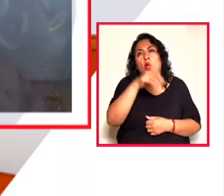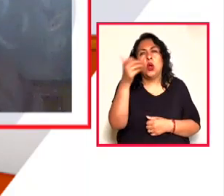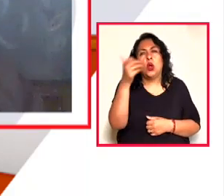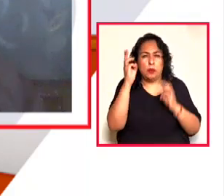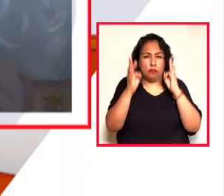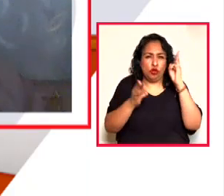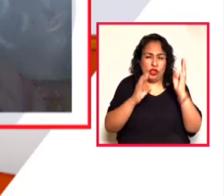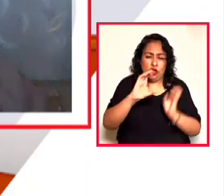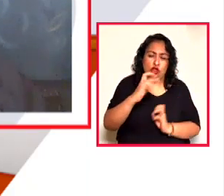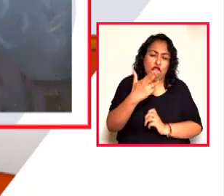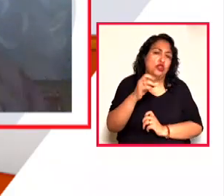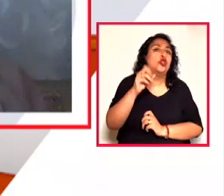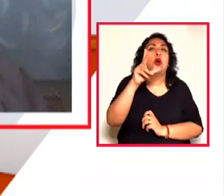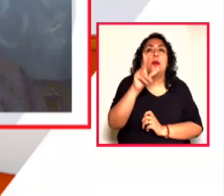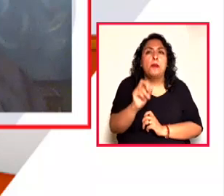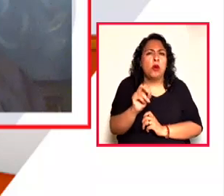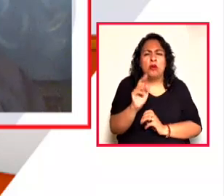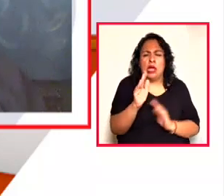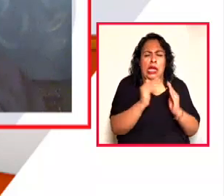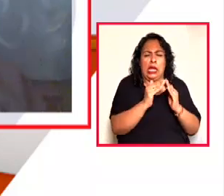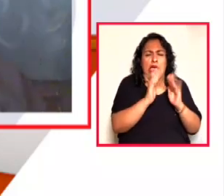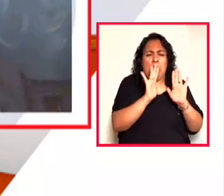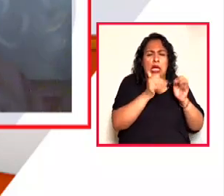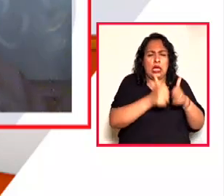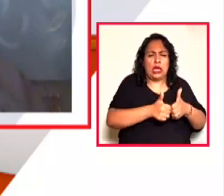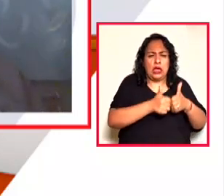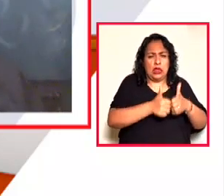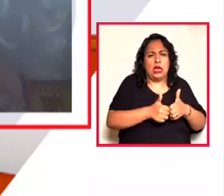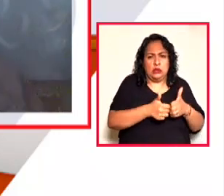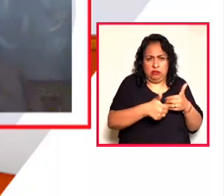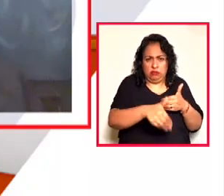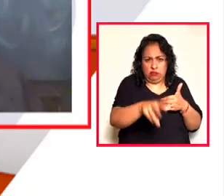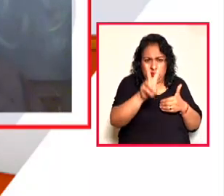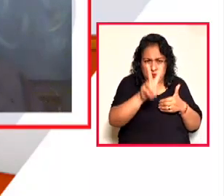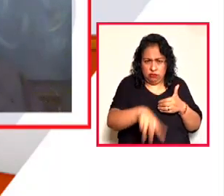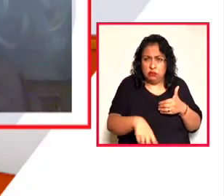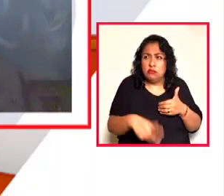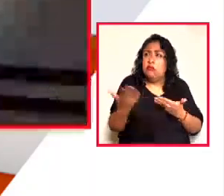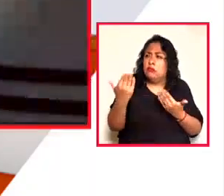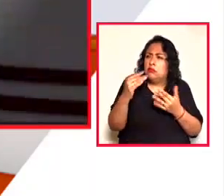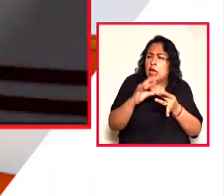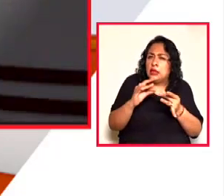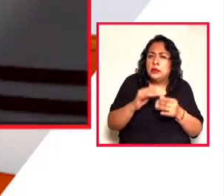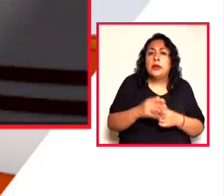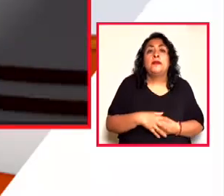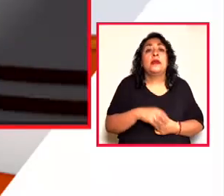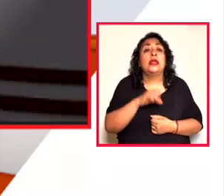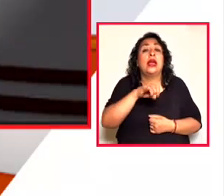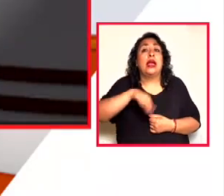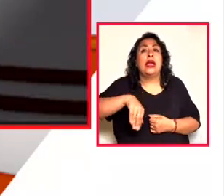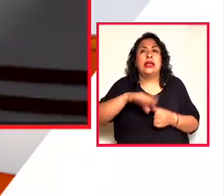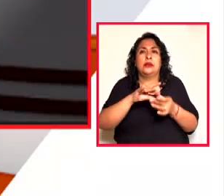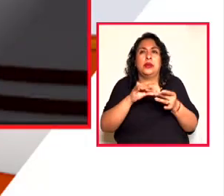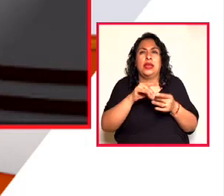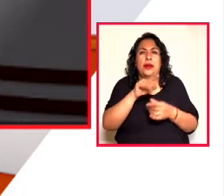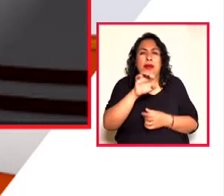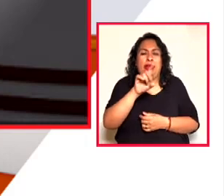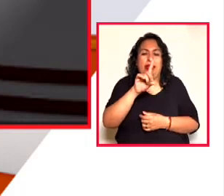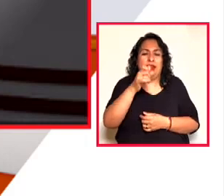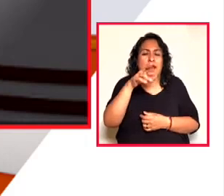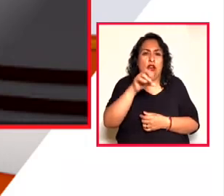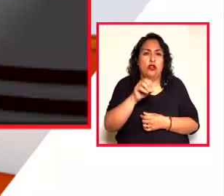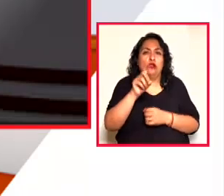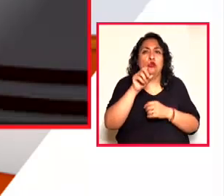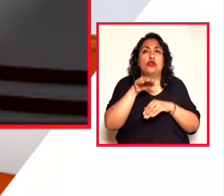del Chopo sin salir de casa para esta temporada, ¿verdad? Cuéntanos. Así es. Hablaba hace ratito, Edgardo, a propósito de los